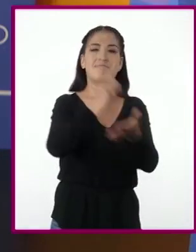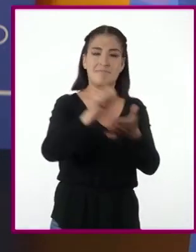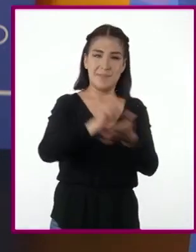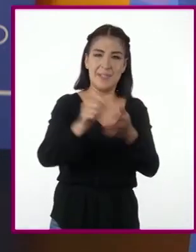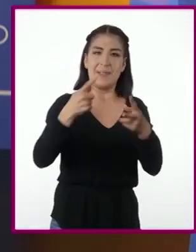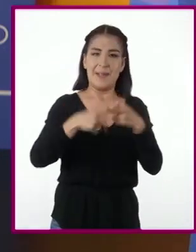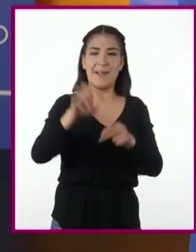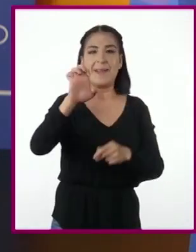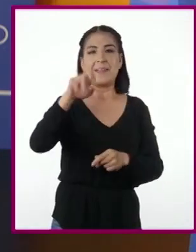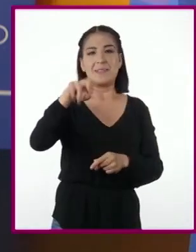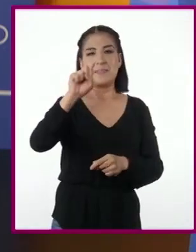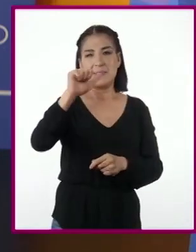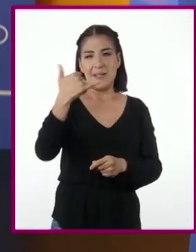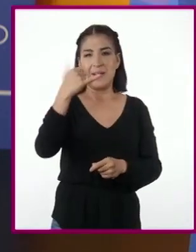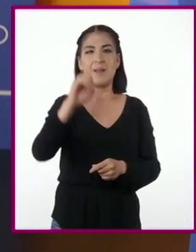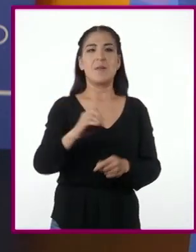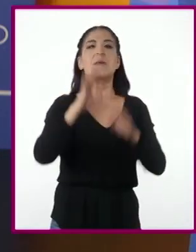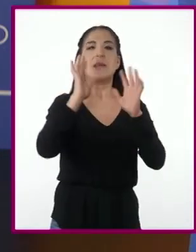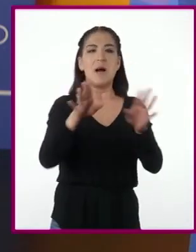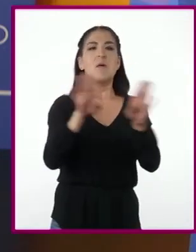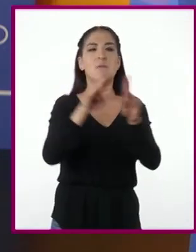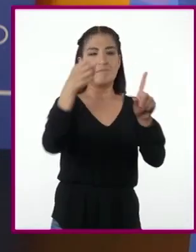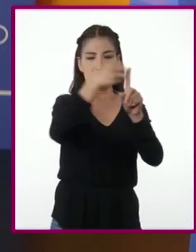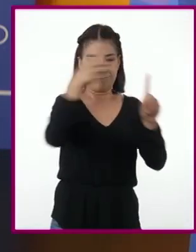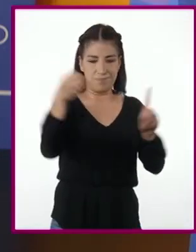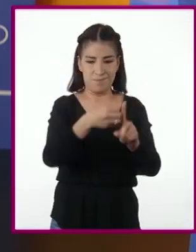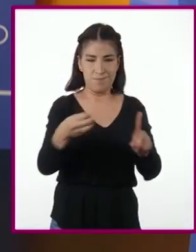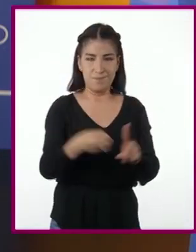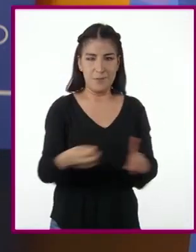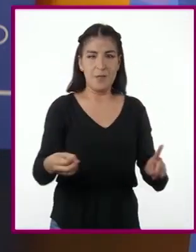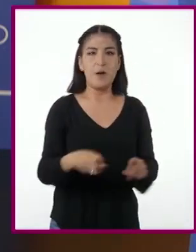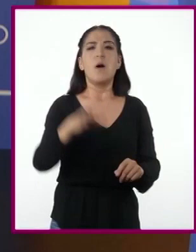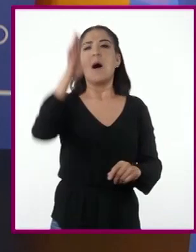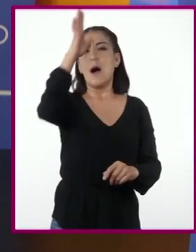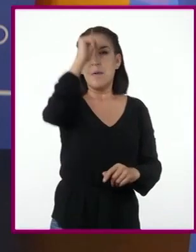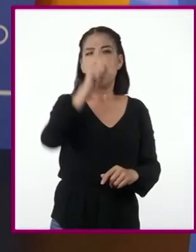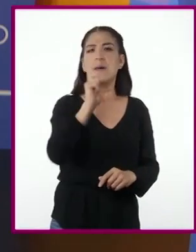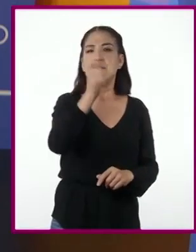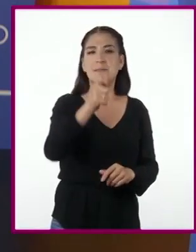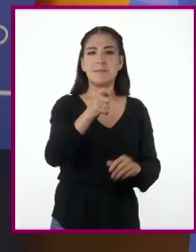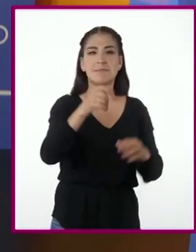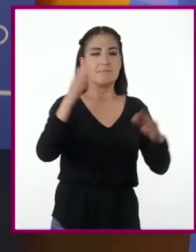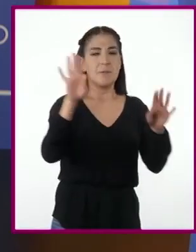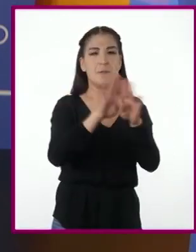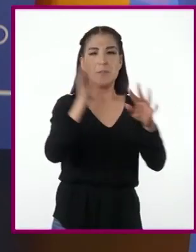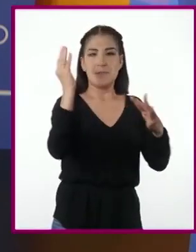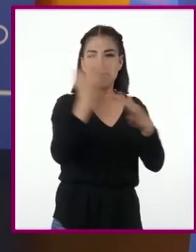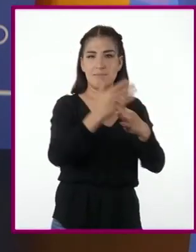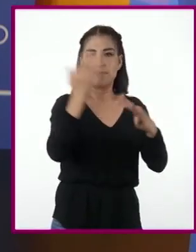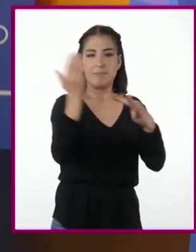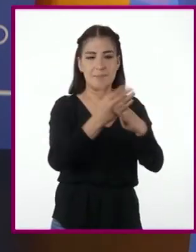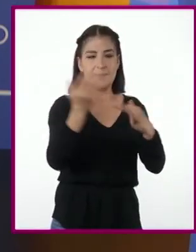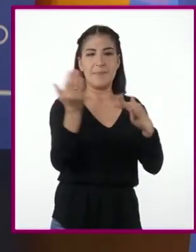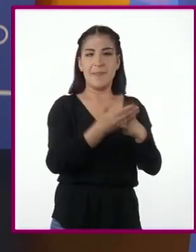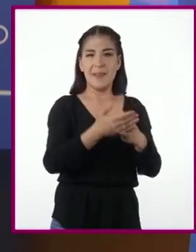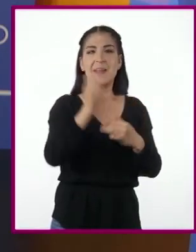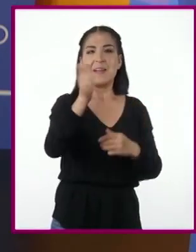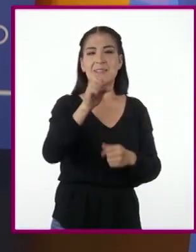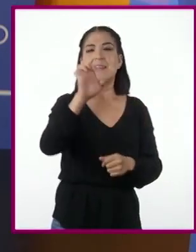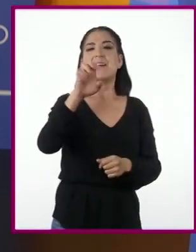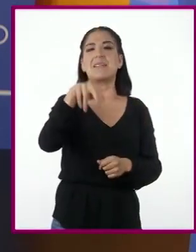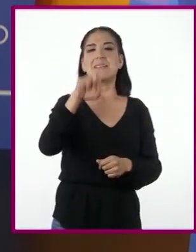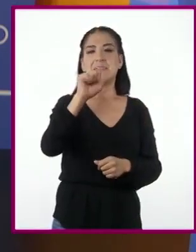ensayo, procederemos a organizarla de acuerdo con las partes que conforman la estructura del